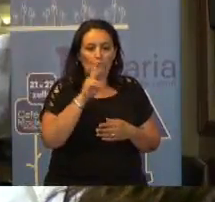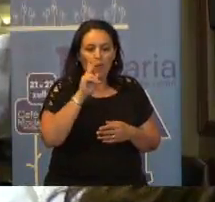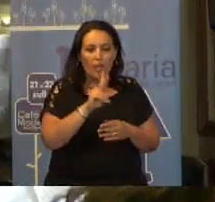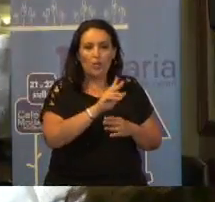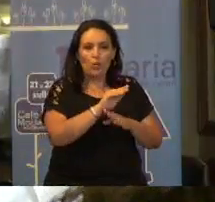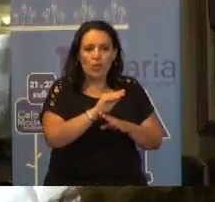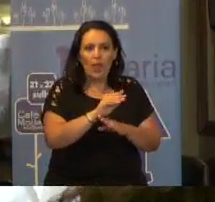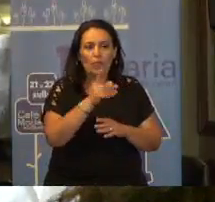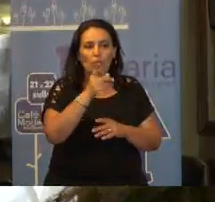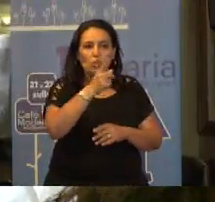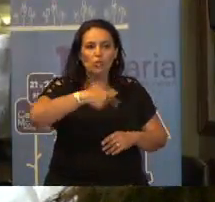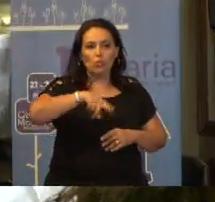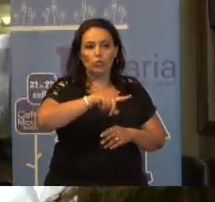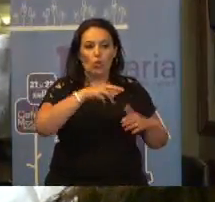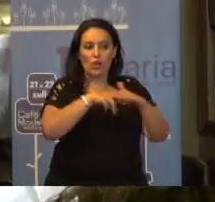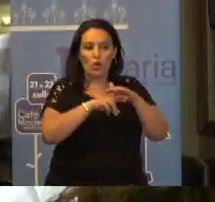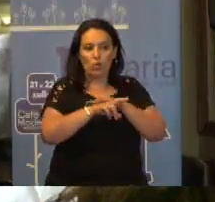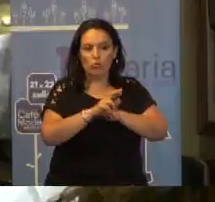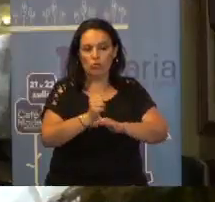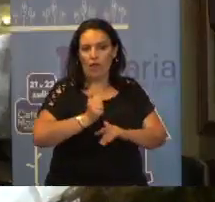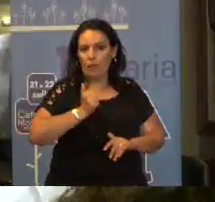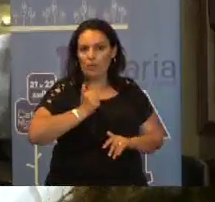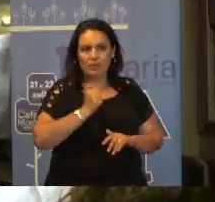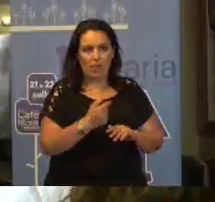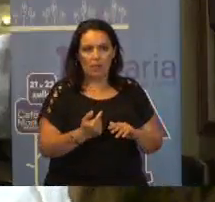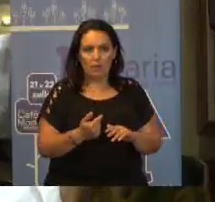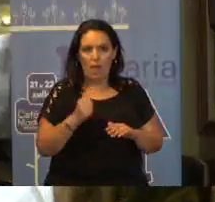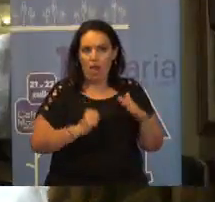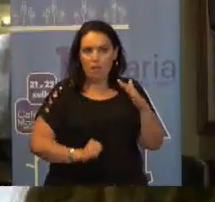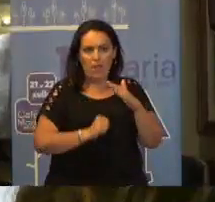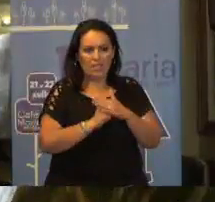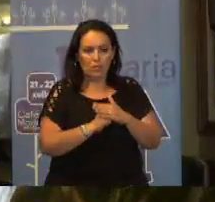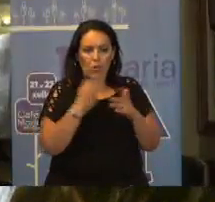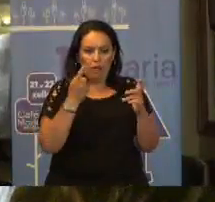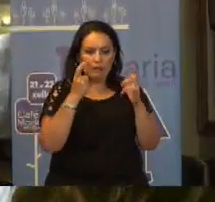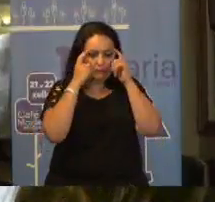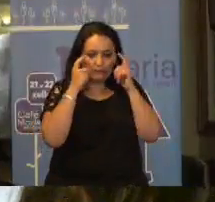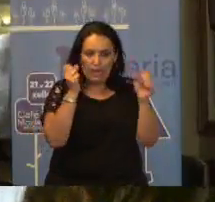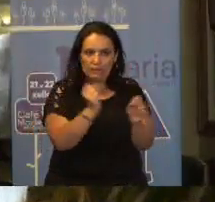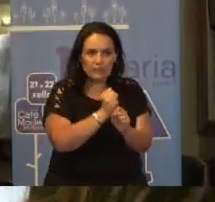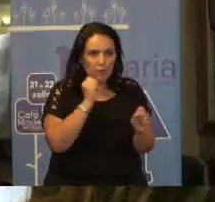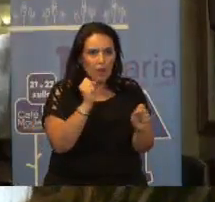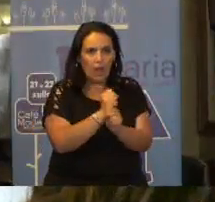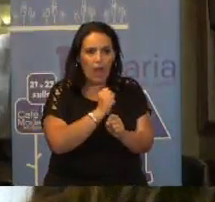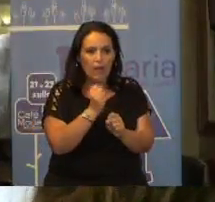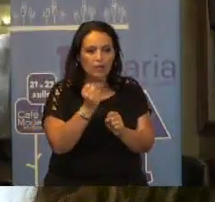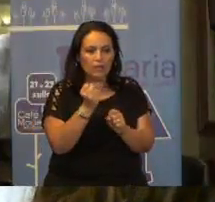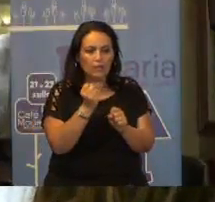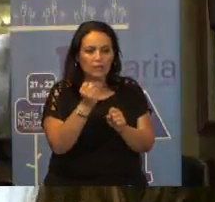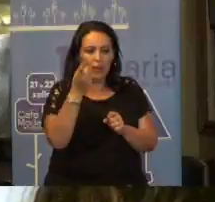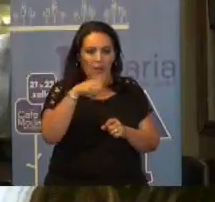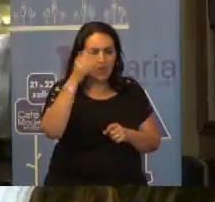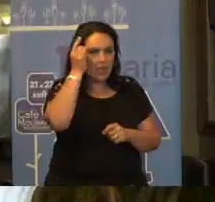eses recursos e dedicarnos a traballar, a compartir